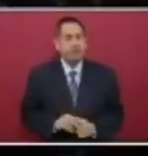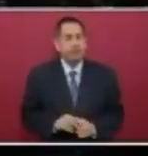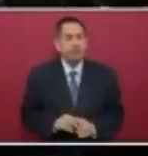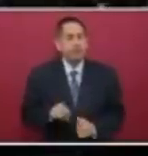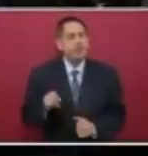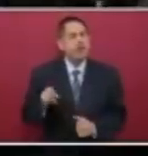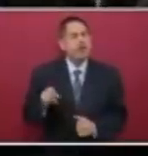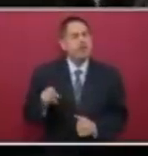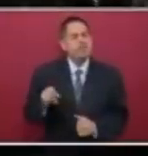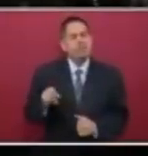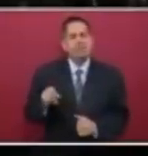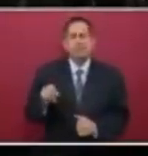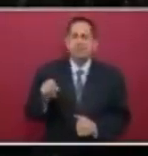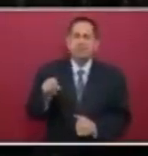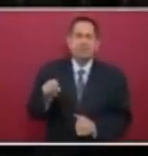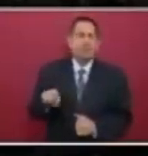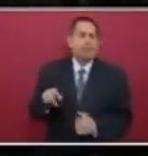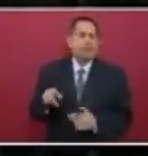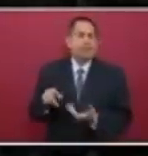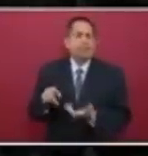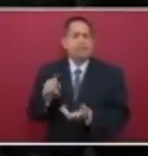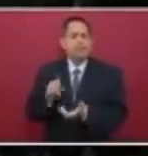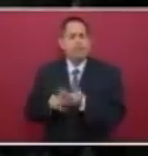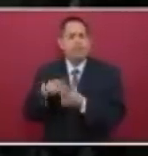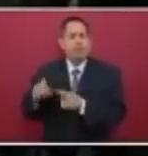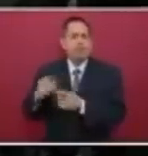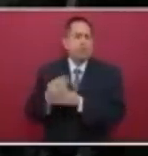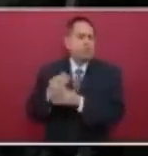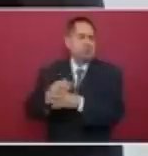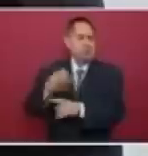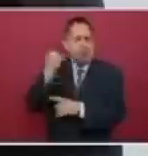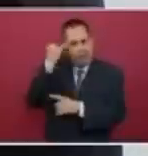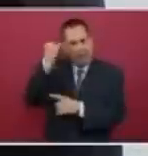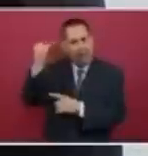incluso por razones de tipo ideológico